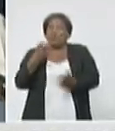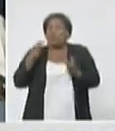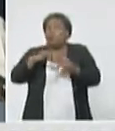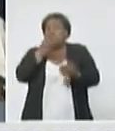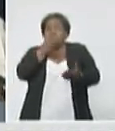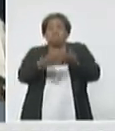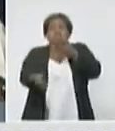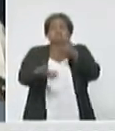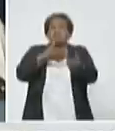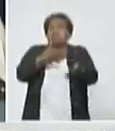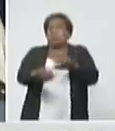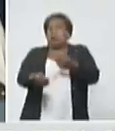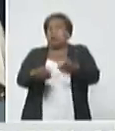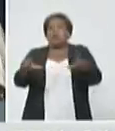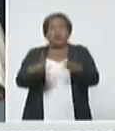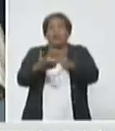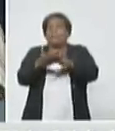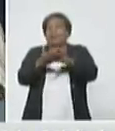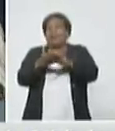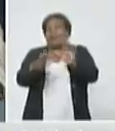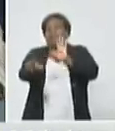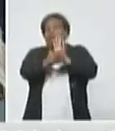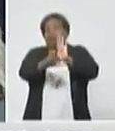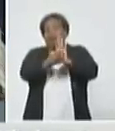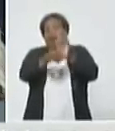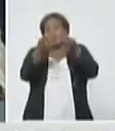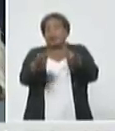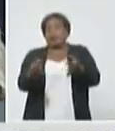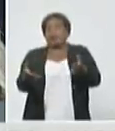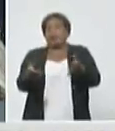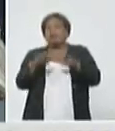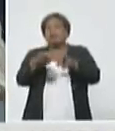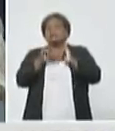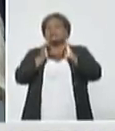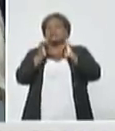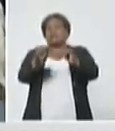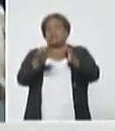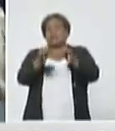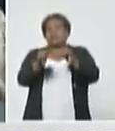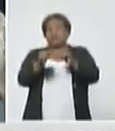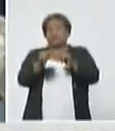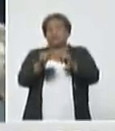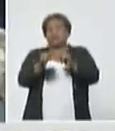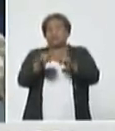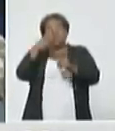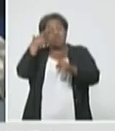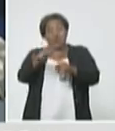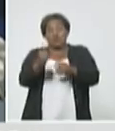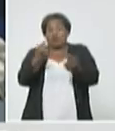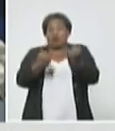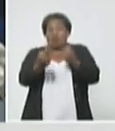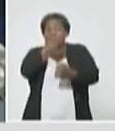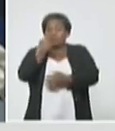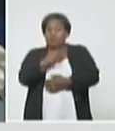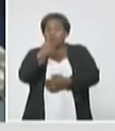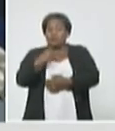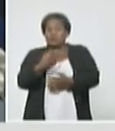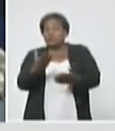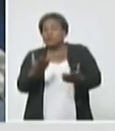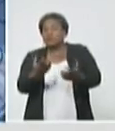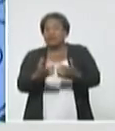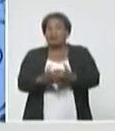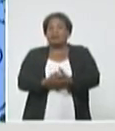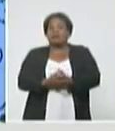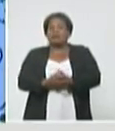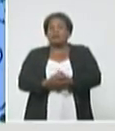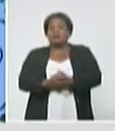cumplen con lo que está establecido. Es la información, Héctor, no sé si quiere alguna pregunta, algo que se quiera precisar.